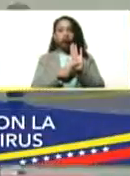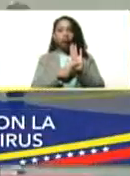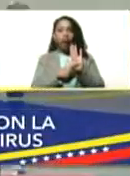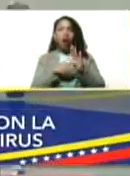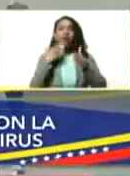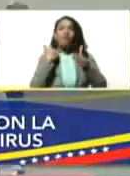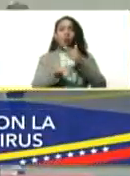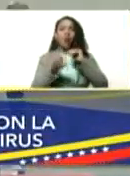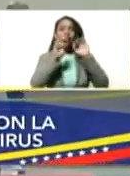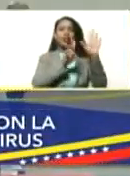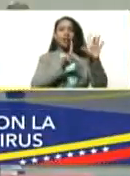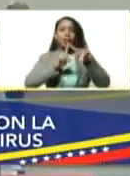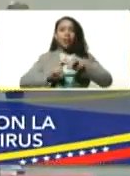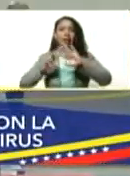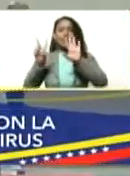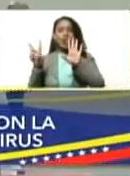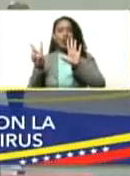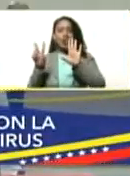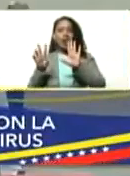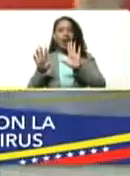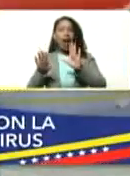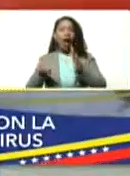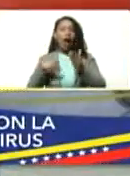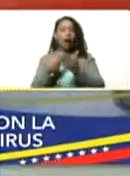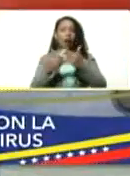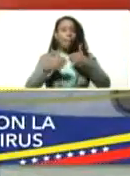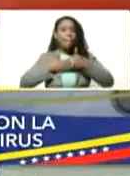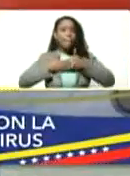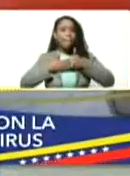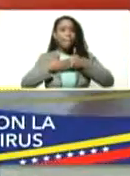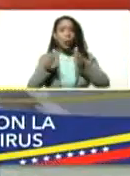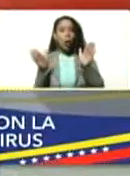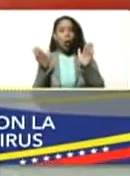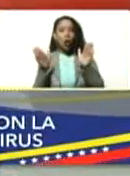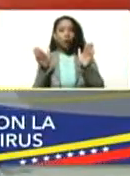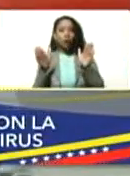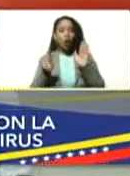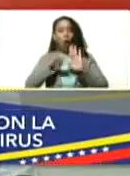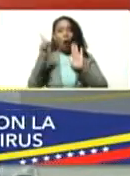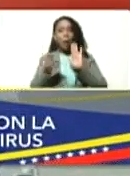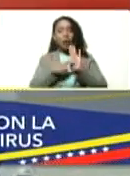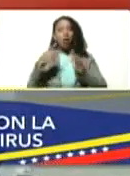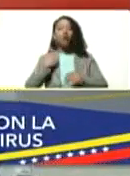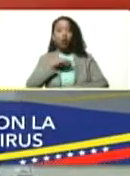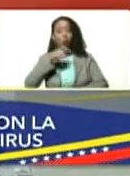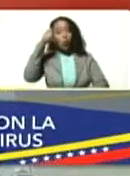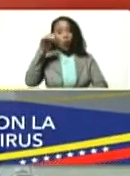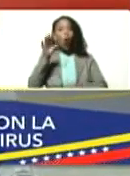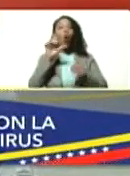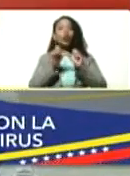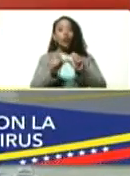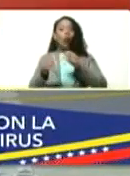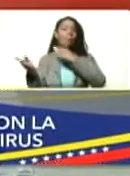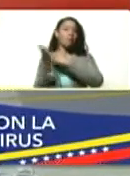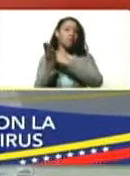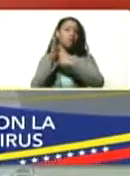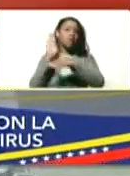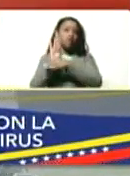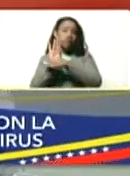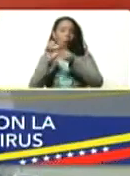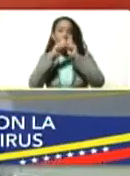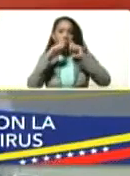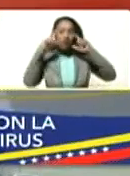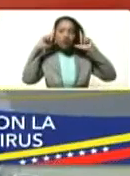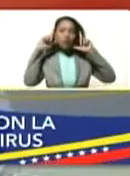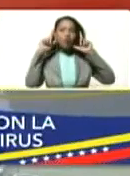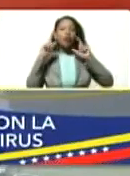Vamos del 7+7 a la apertura total. También nuestro pueblo siguió cuidándose.